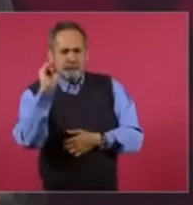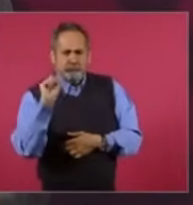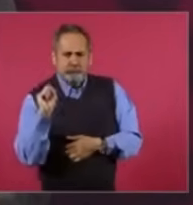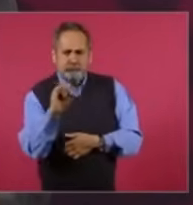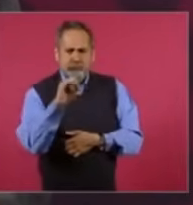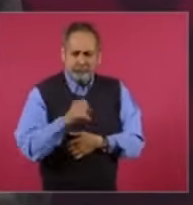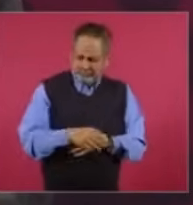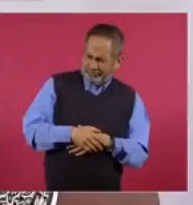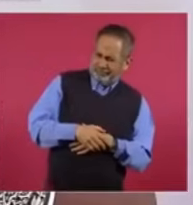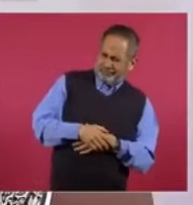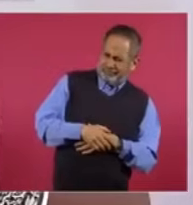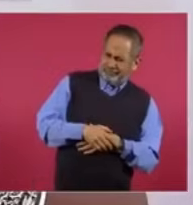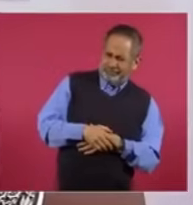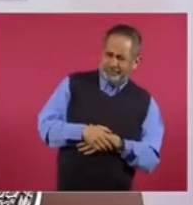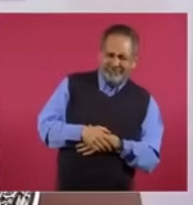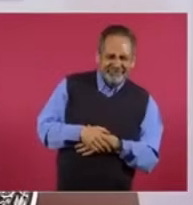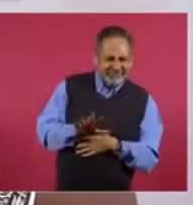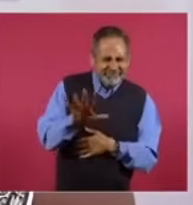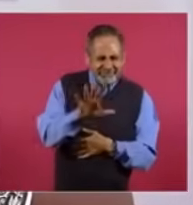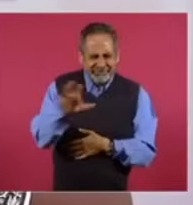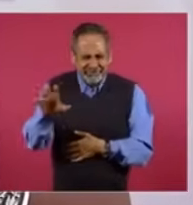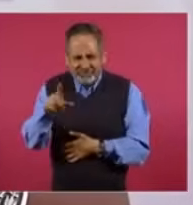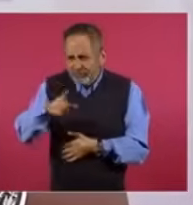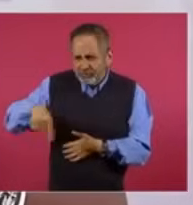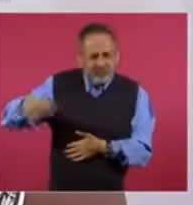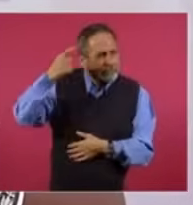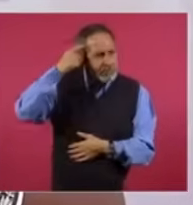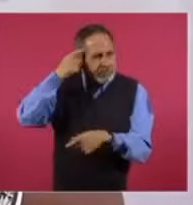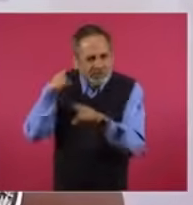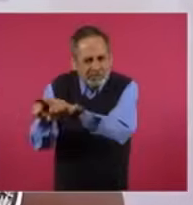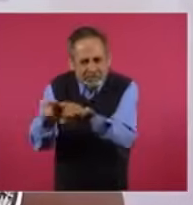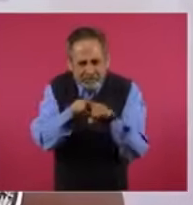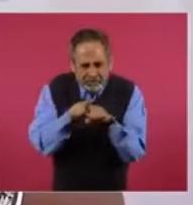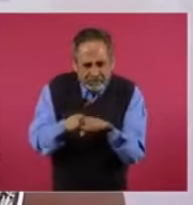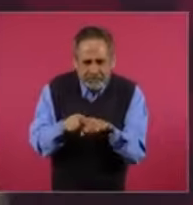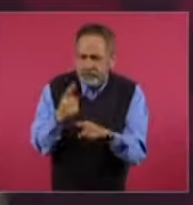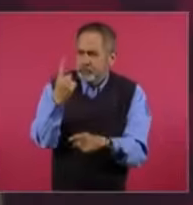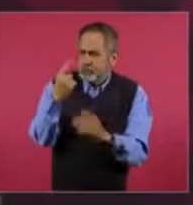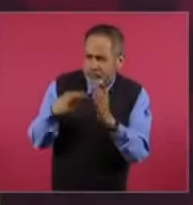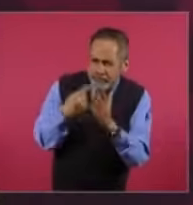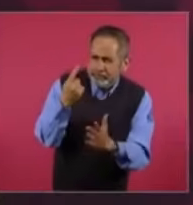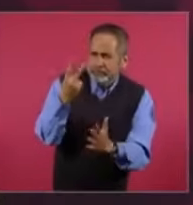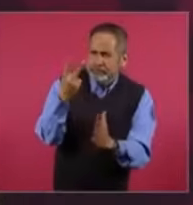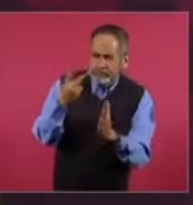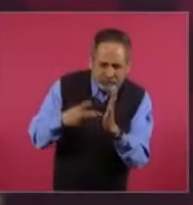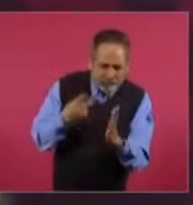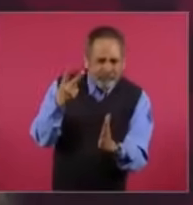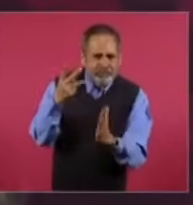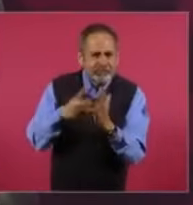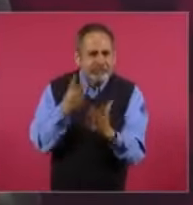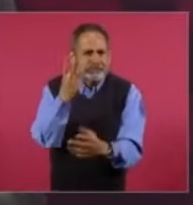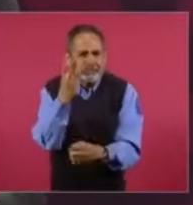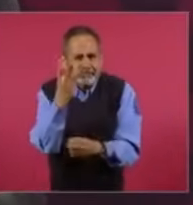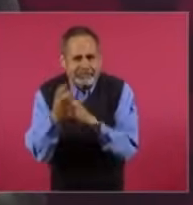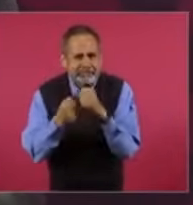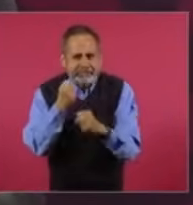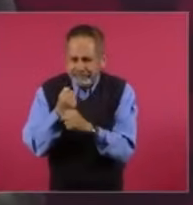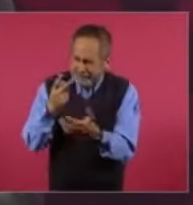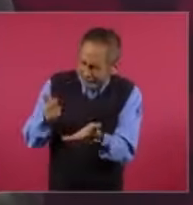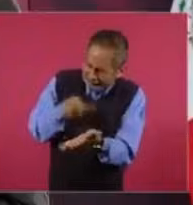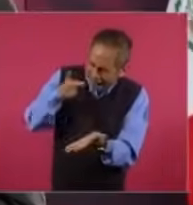votaron a favor del presupuesto. 3 años consecutivos.